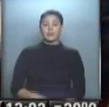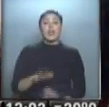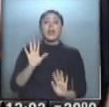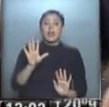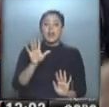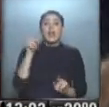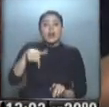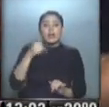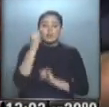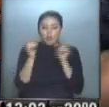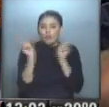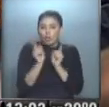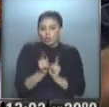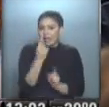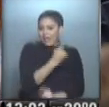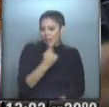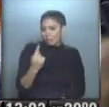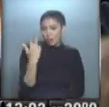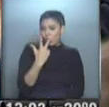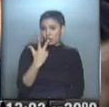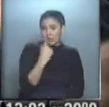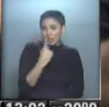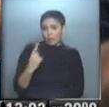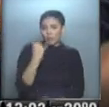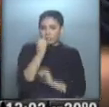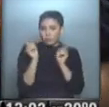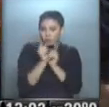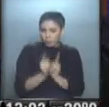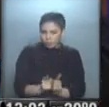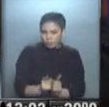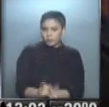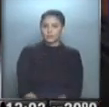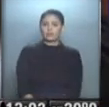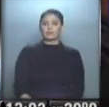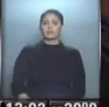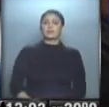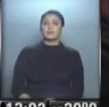Doctor, vamos a hablar brevemente cada uno de nosotros tres y tocar temas muy puntuales.